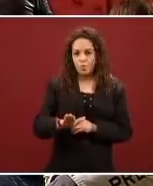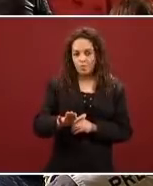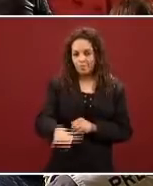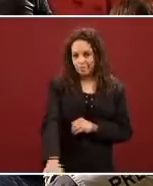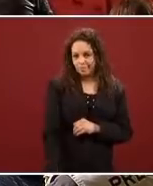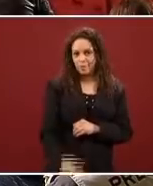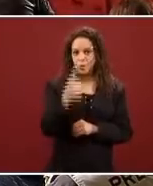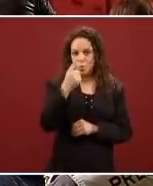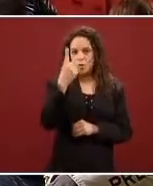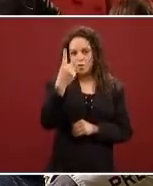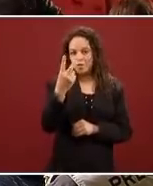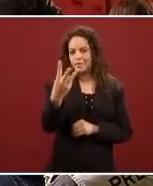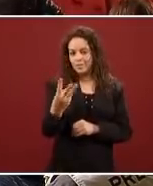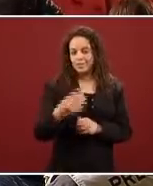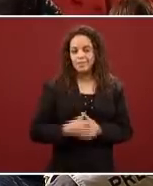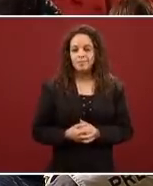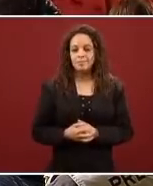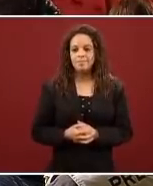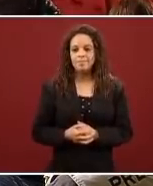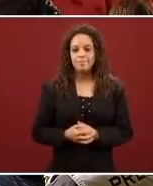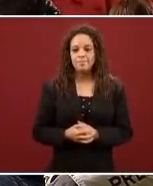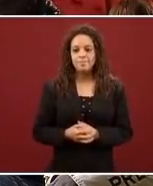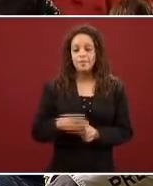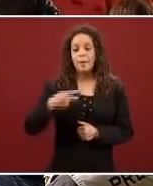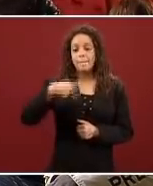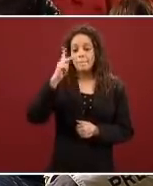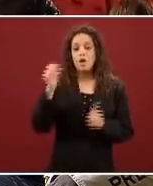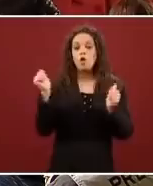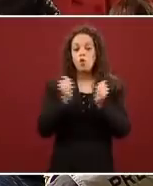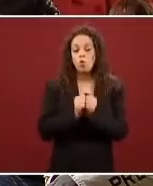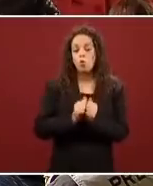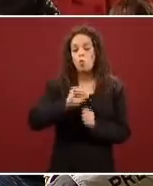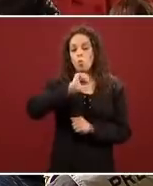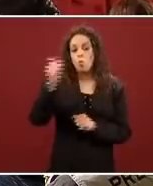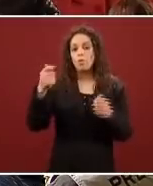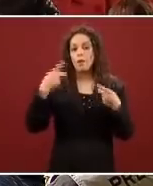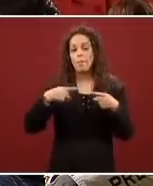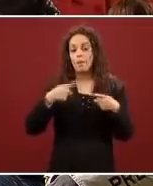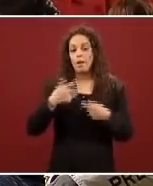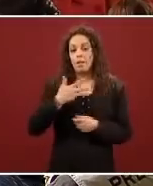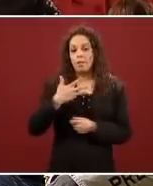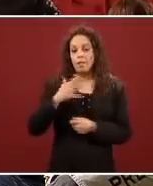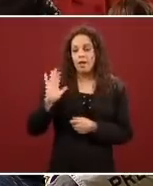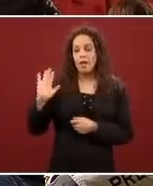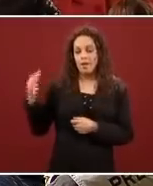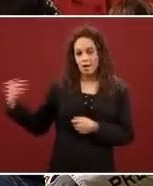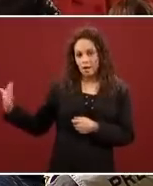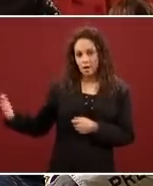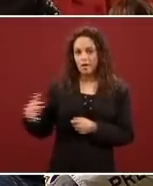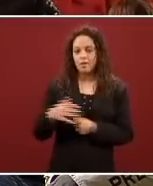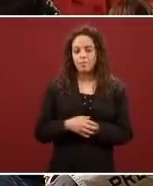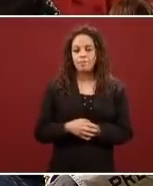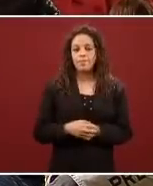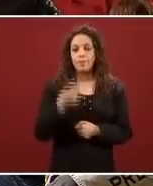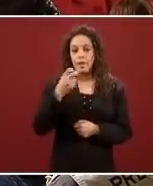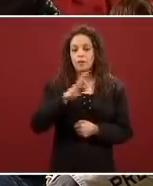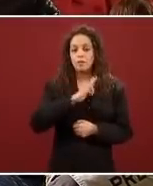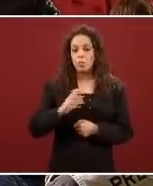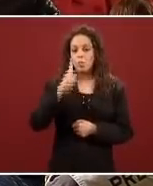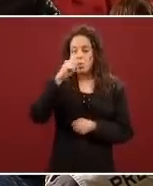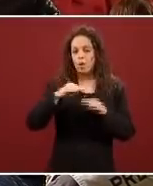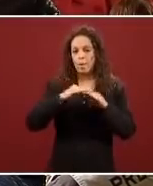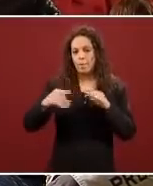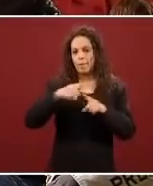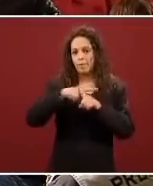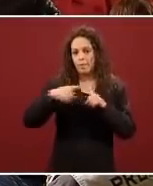este es así, pero con otra persona de lado, para poder tener este metro y medio de distancia. La siguiente, por